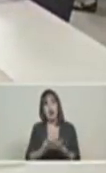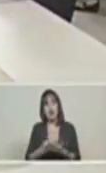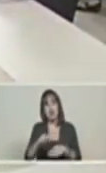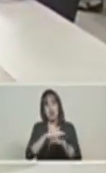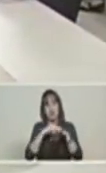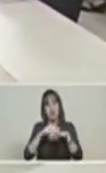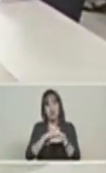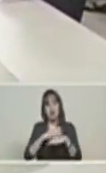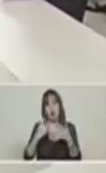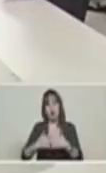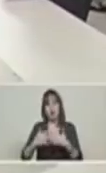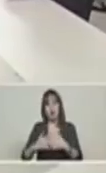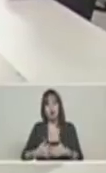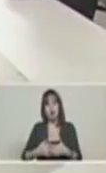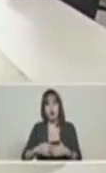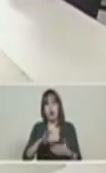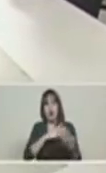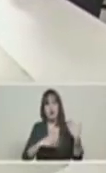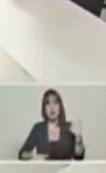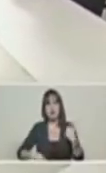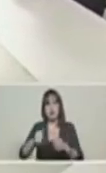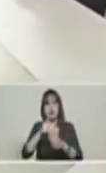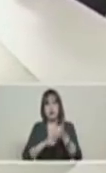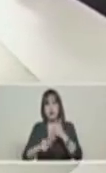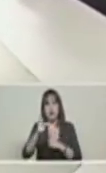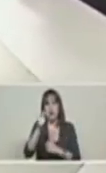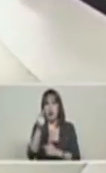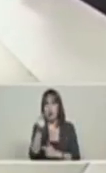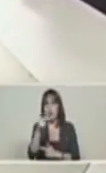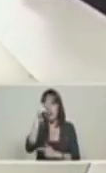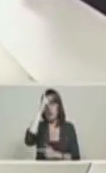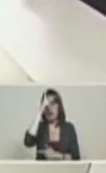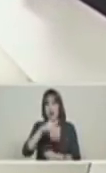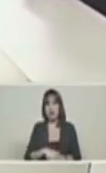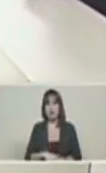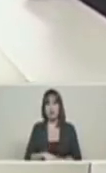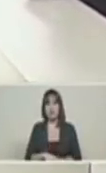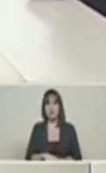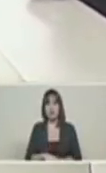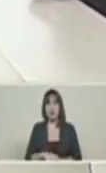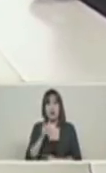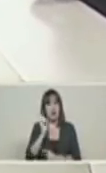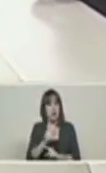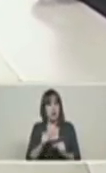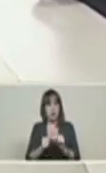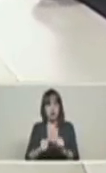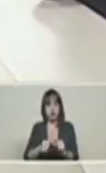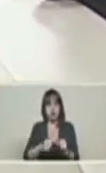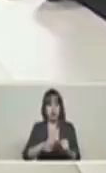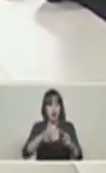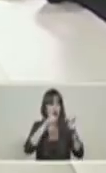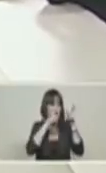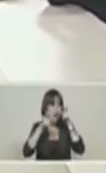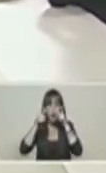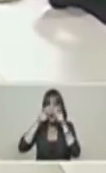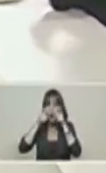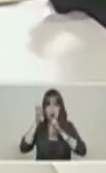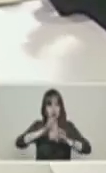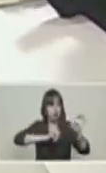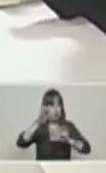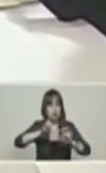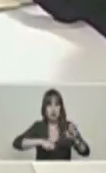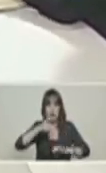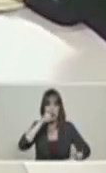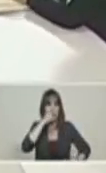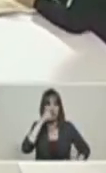ministro de Industria, vicepresidente sectorial de la Economía. Hay que mantener la supervisión permanente, el